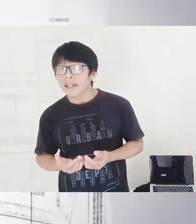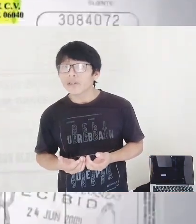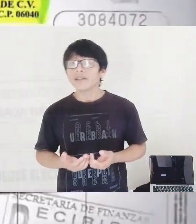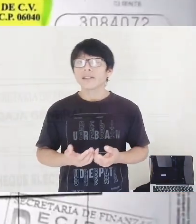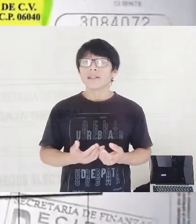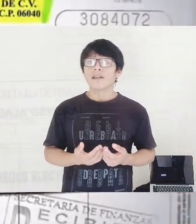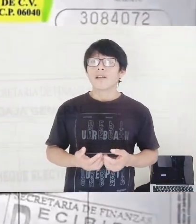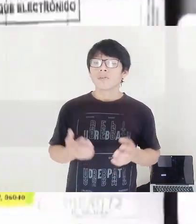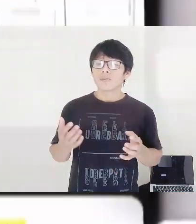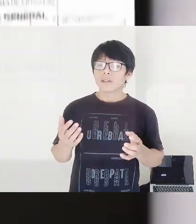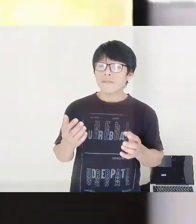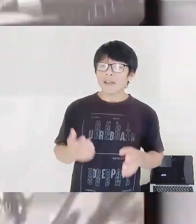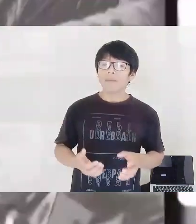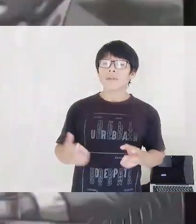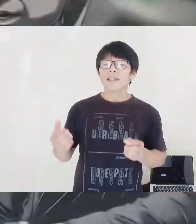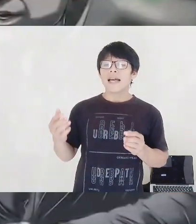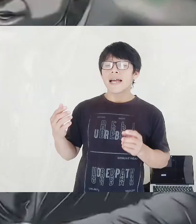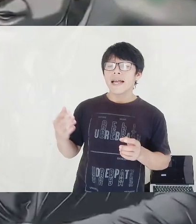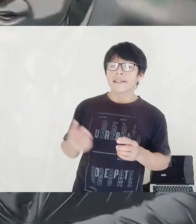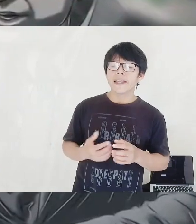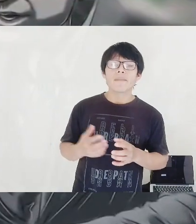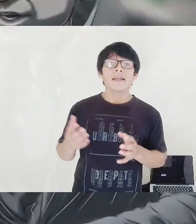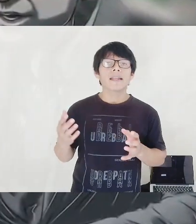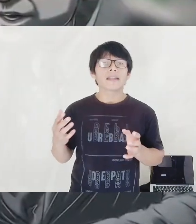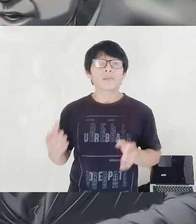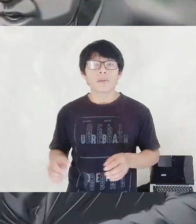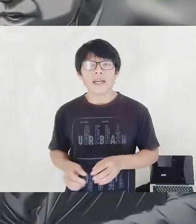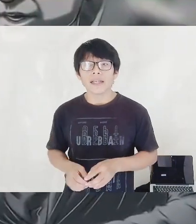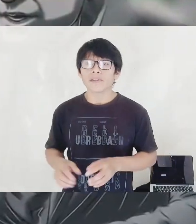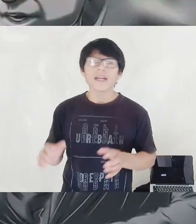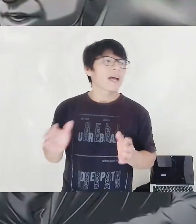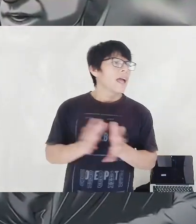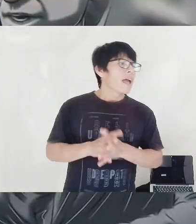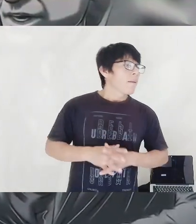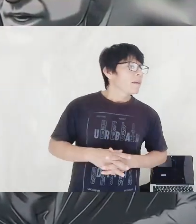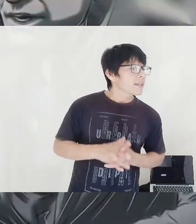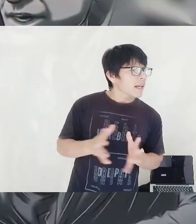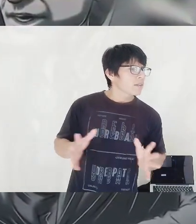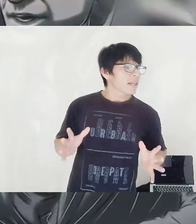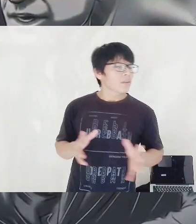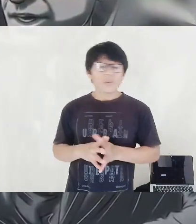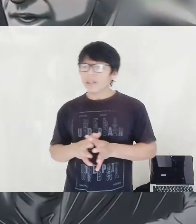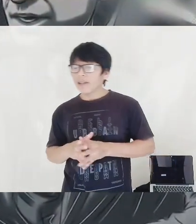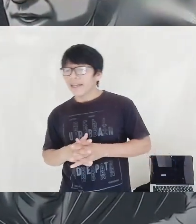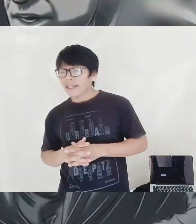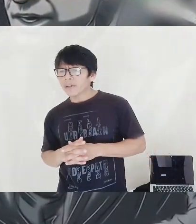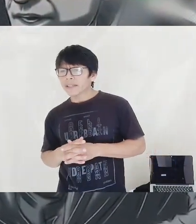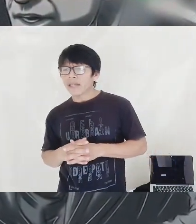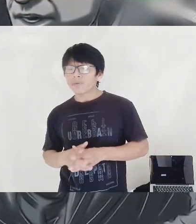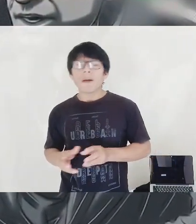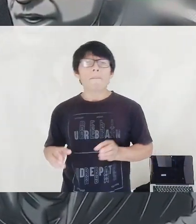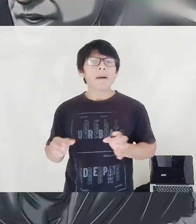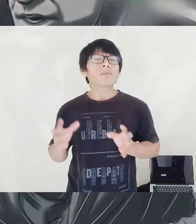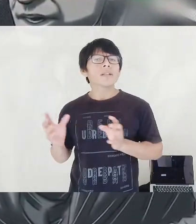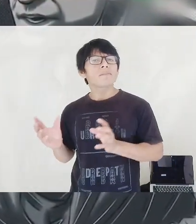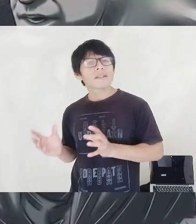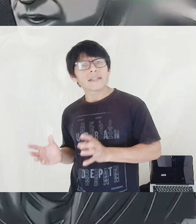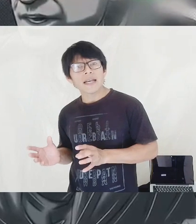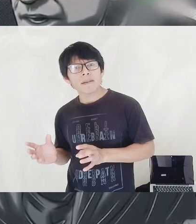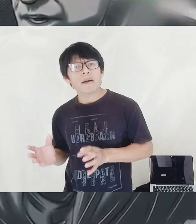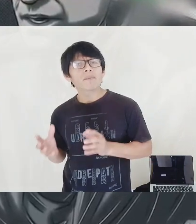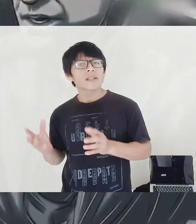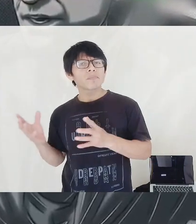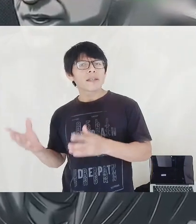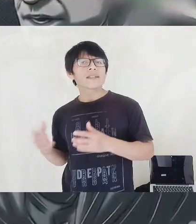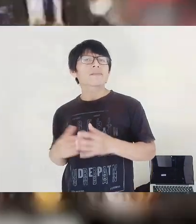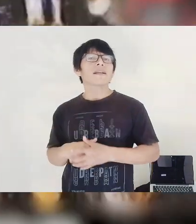en aquel entonces. Nos referimos al tema del espionaje. O sea, me están avisando esto de Genaro García Luna. Vamos a